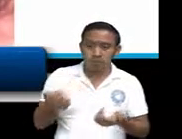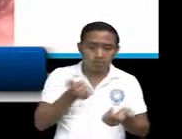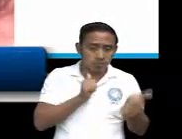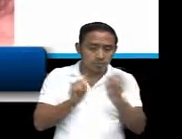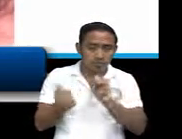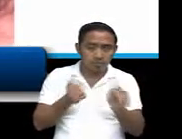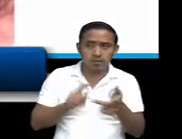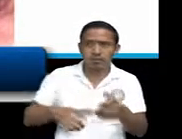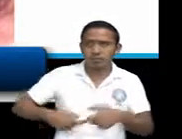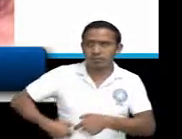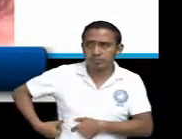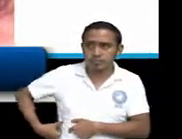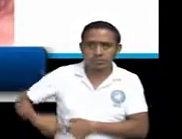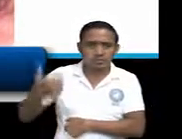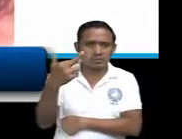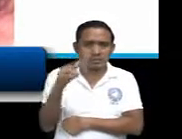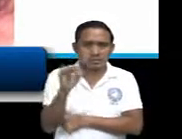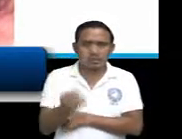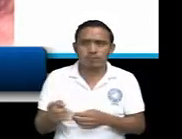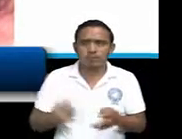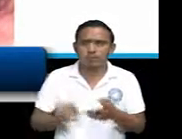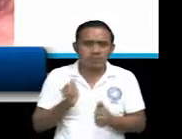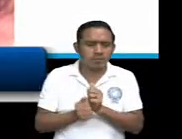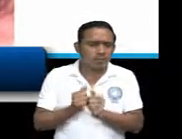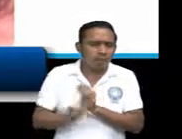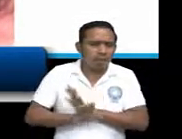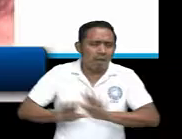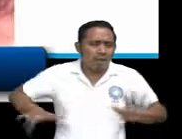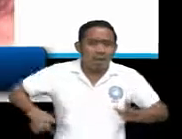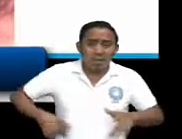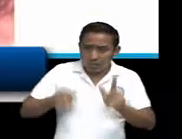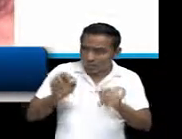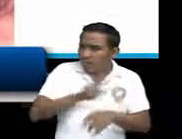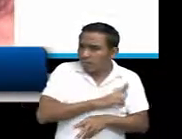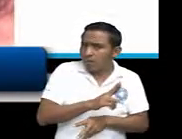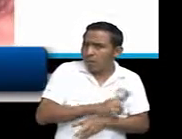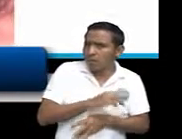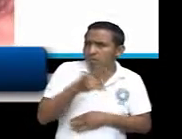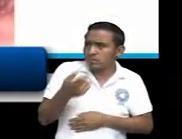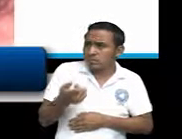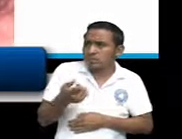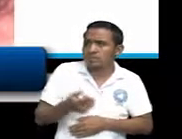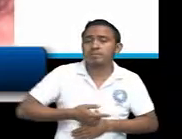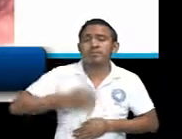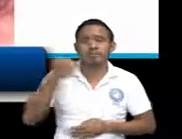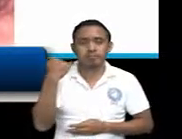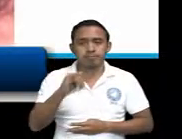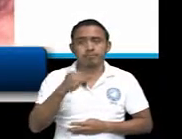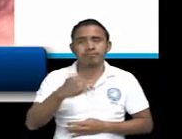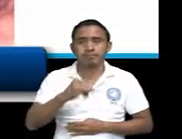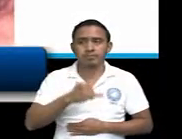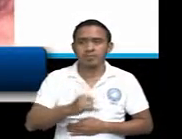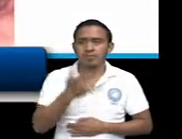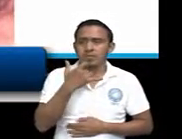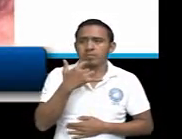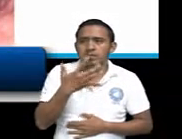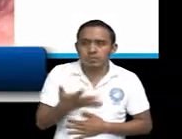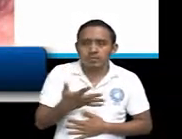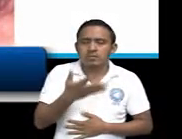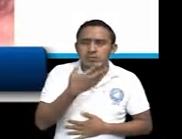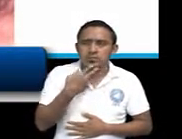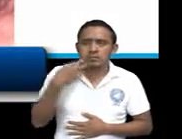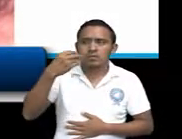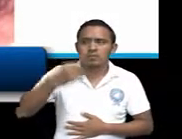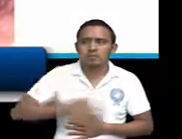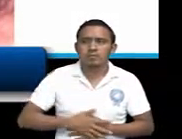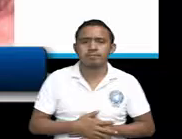no tienen hígado graso, no tienen problemas en el hígado? ¿Se ha presentado raramente esta enfermedad? Así es. ¿Por qué suele pasar en jóvenes? De